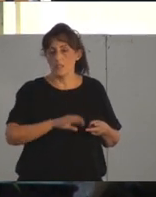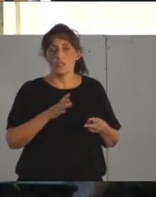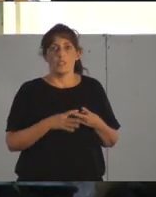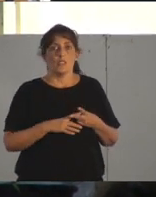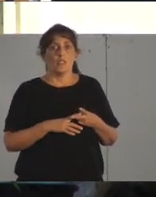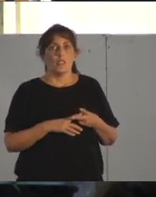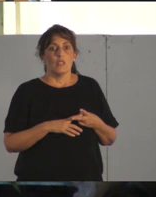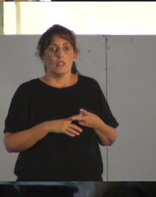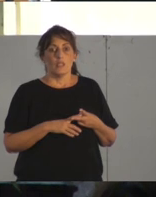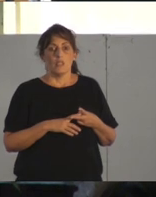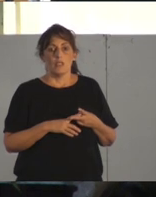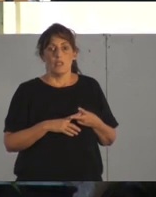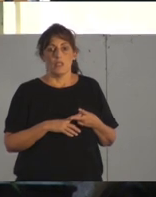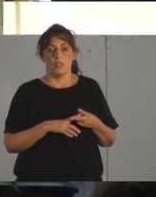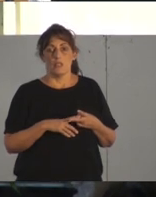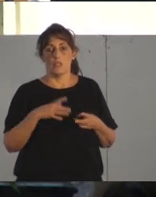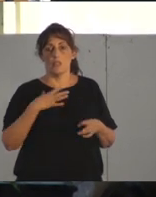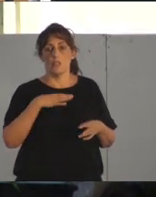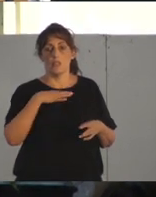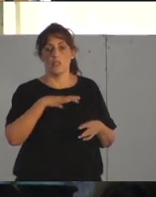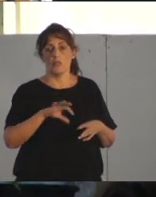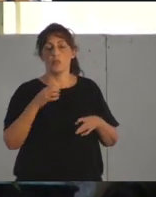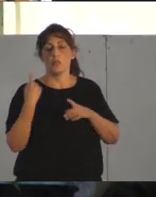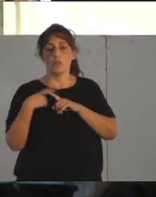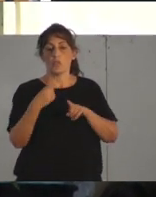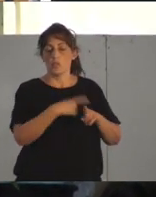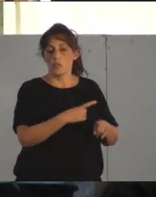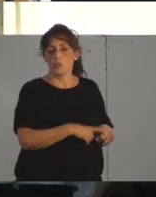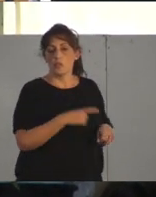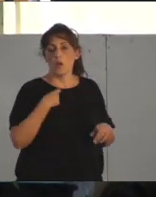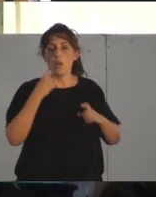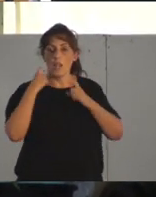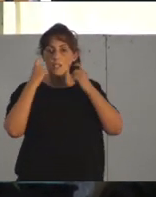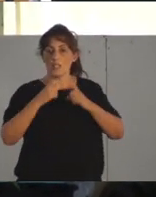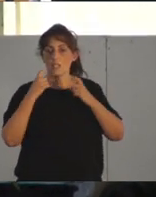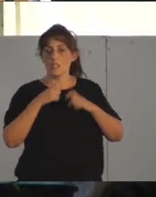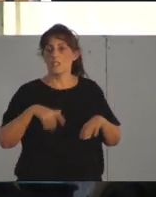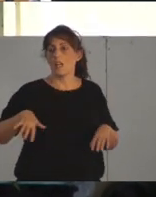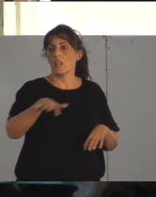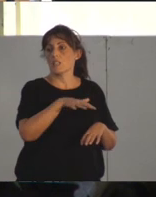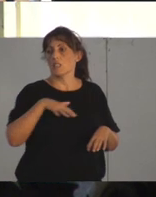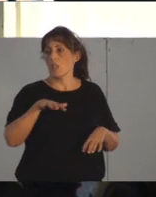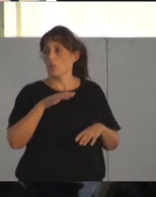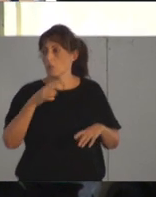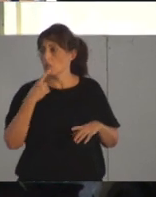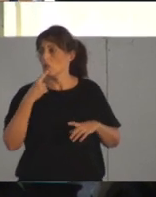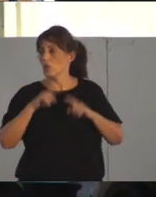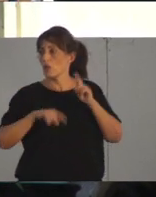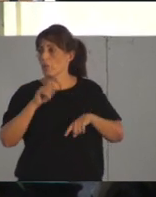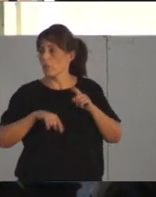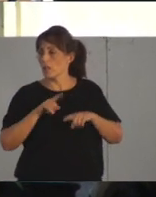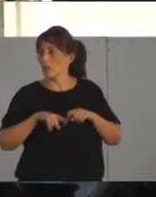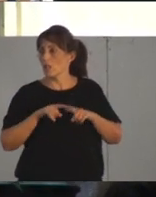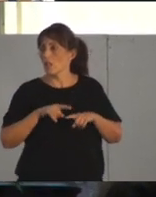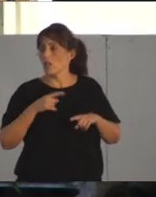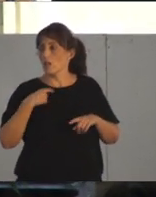En todo esto nos veíamos que éramos capaces de hacer muchos tipos de puré. Os decía antes, en los aspases somos unos expertos. Nosotros hacemos puré